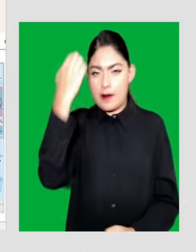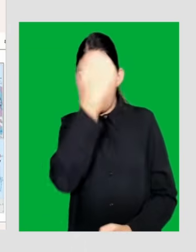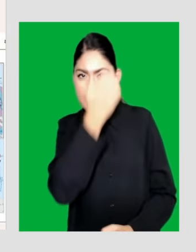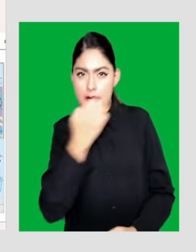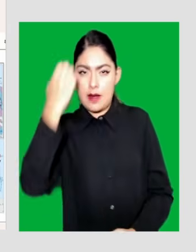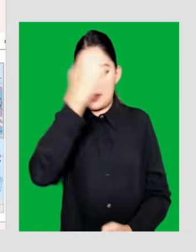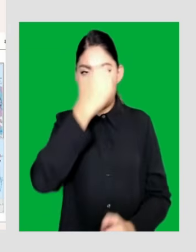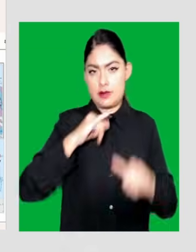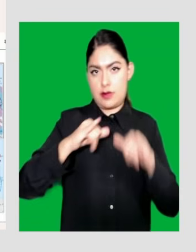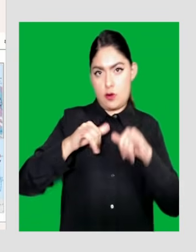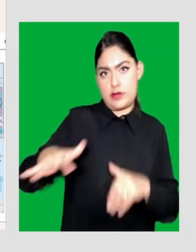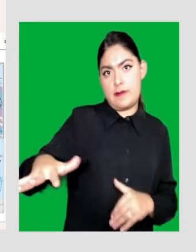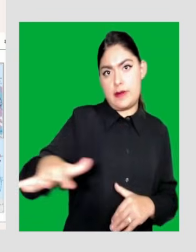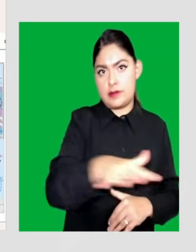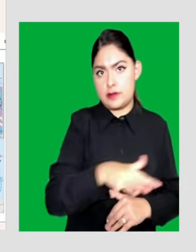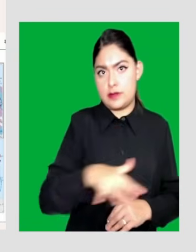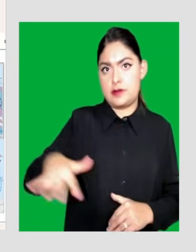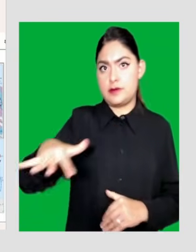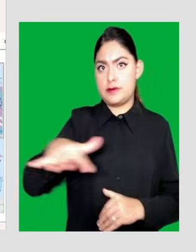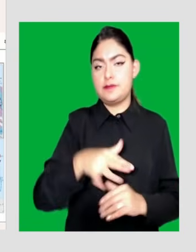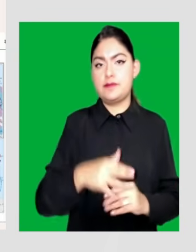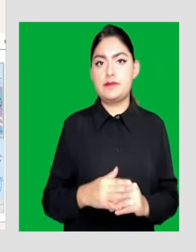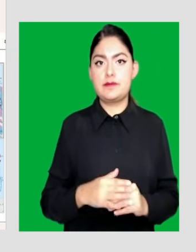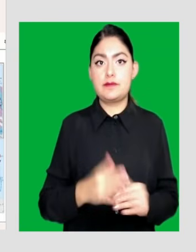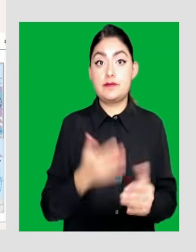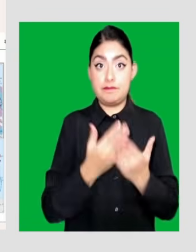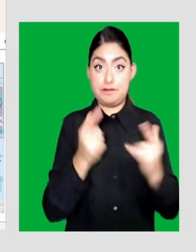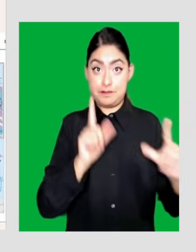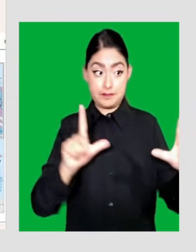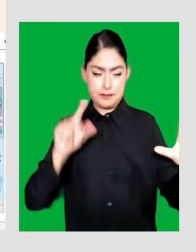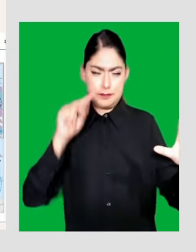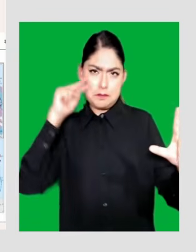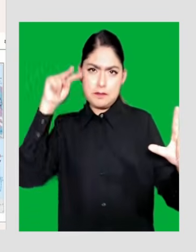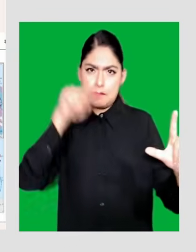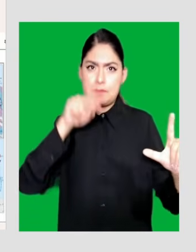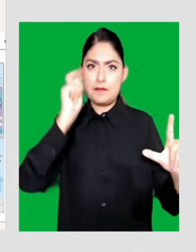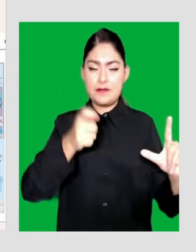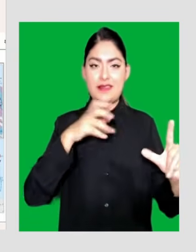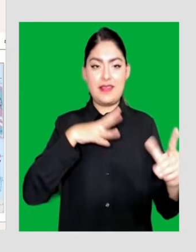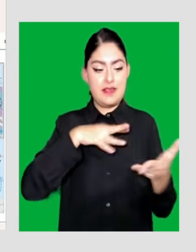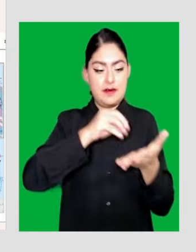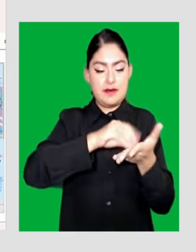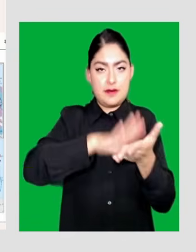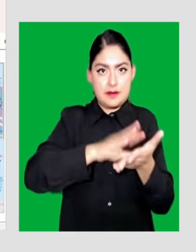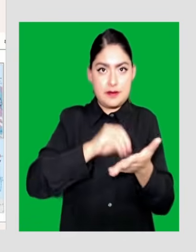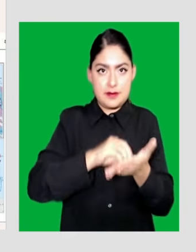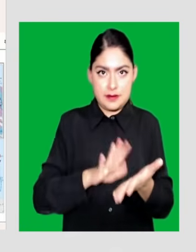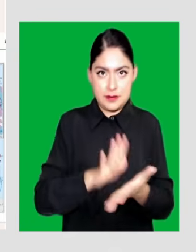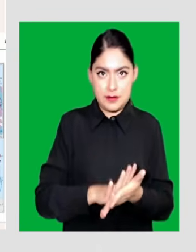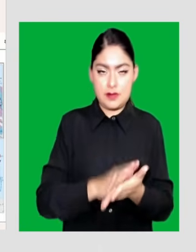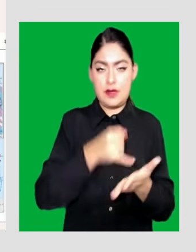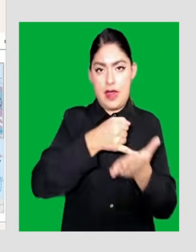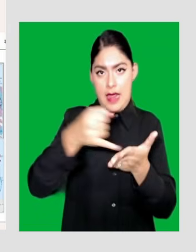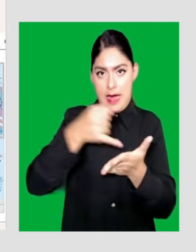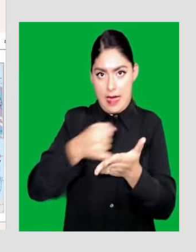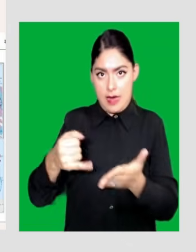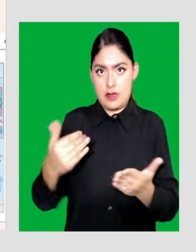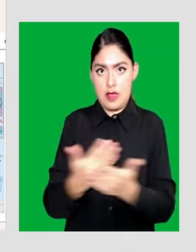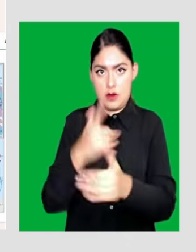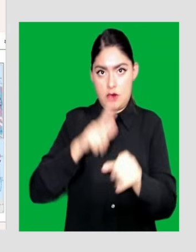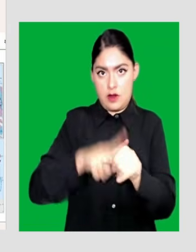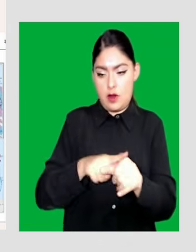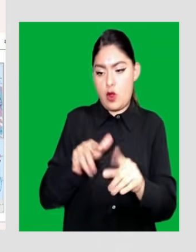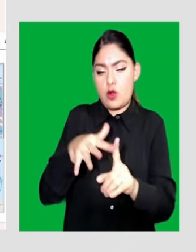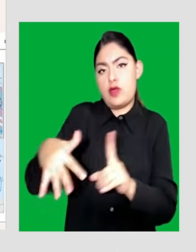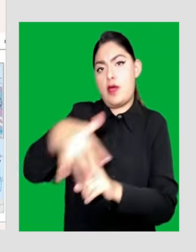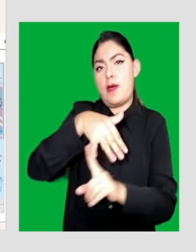y montañas en mapas digitales. Con ellos se pueden medir distancias, lo cual lo hacen de una manera